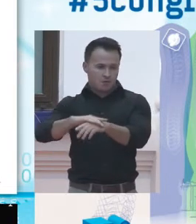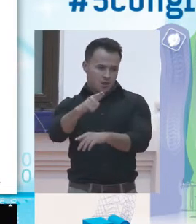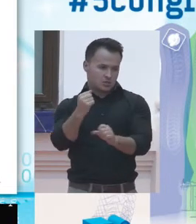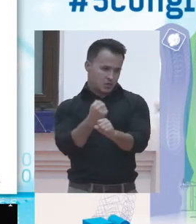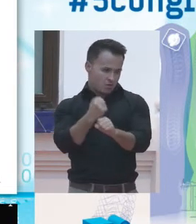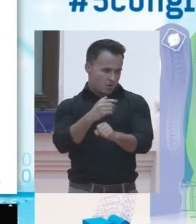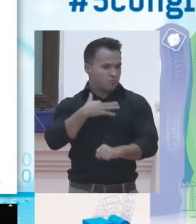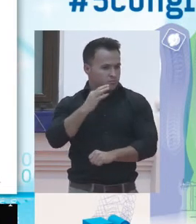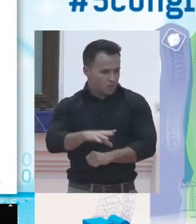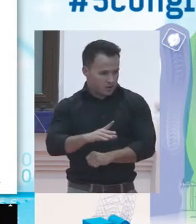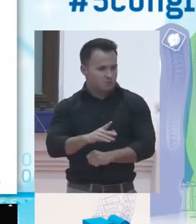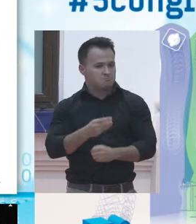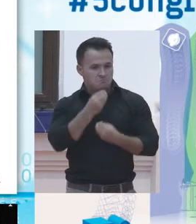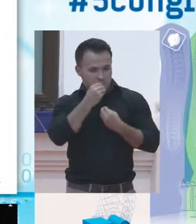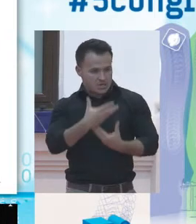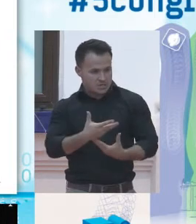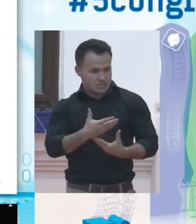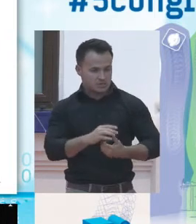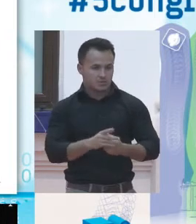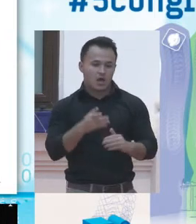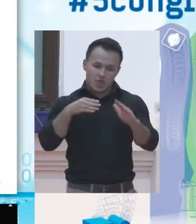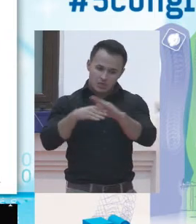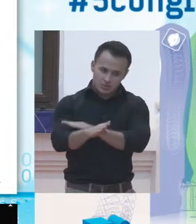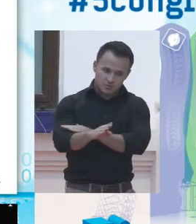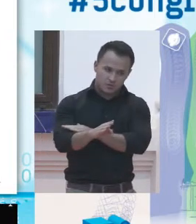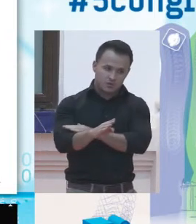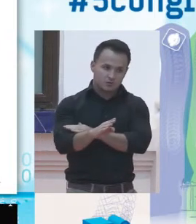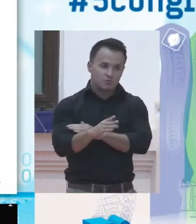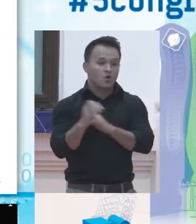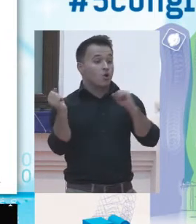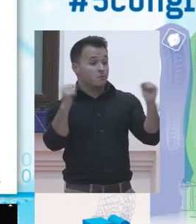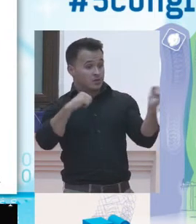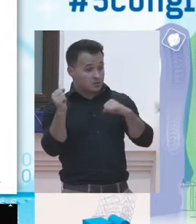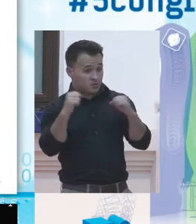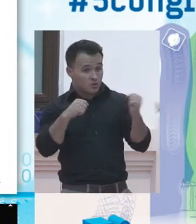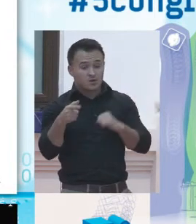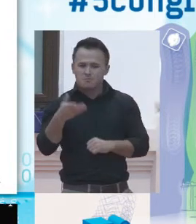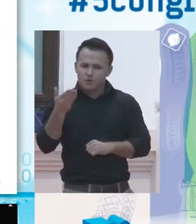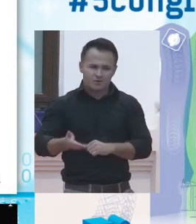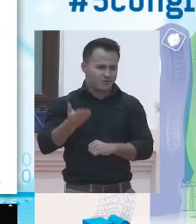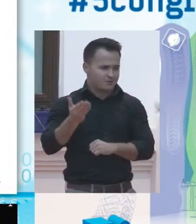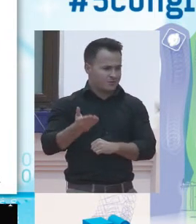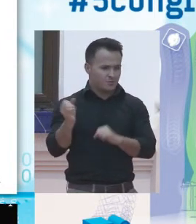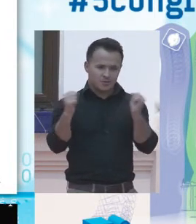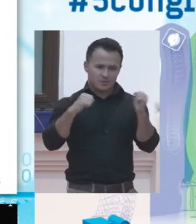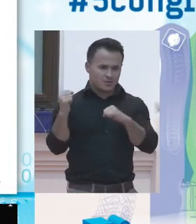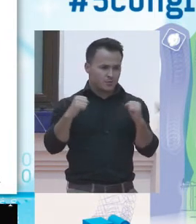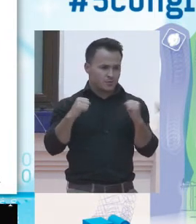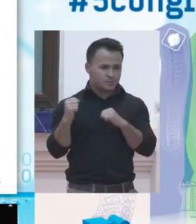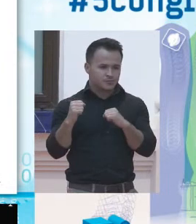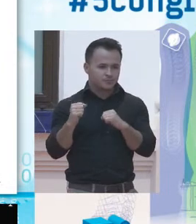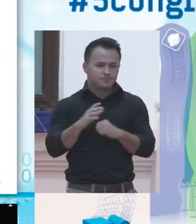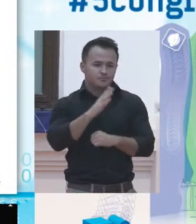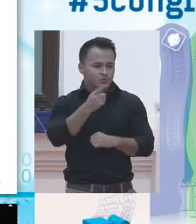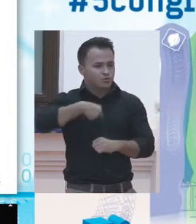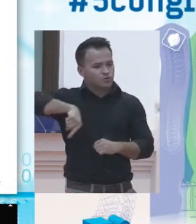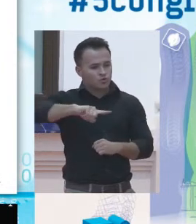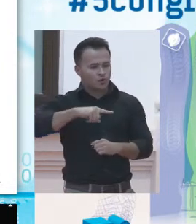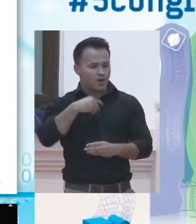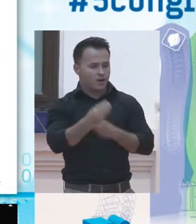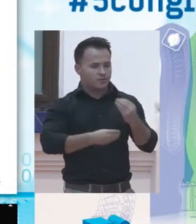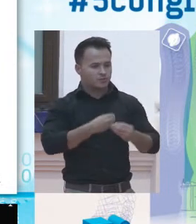ese trabajo con satisfacción, sea accesible, sea competitivo. Esto es muy importante. A nosotros hemos